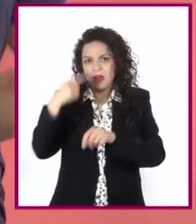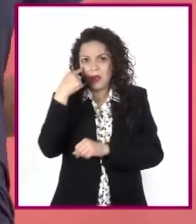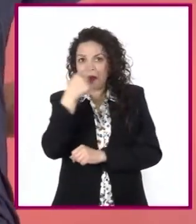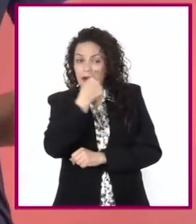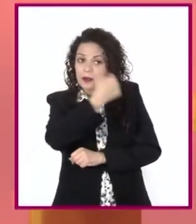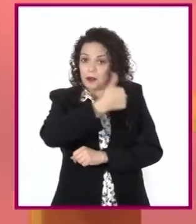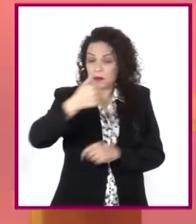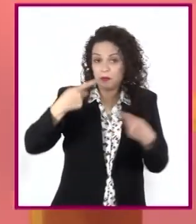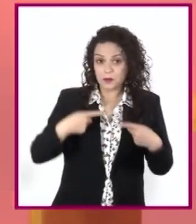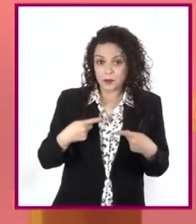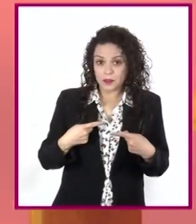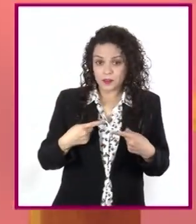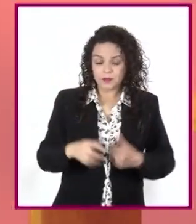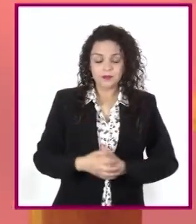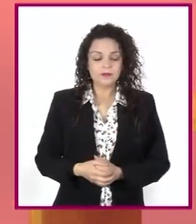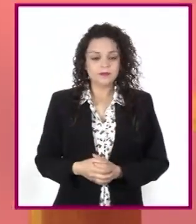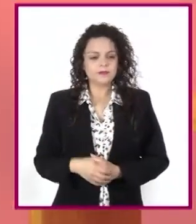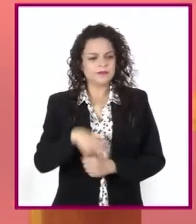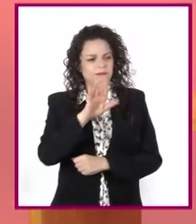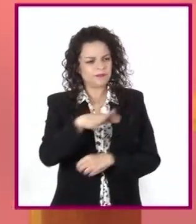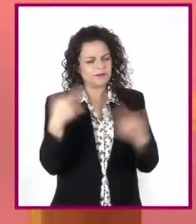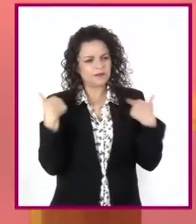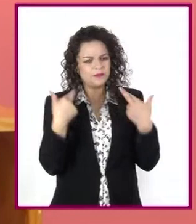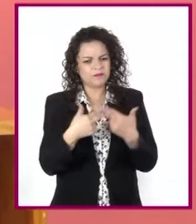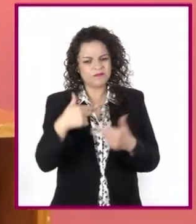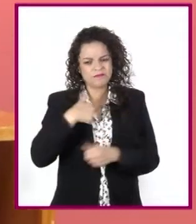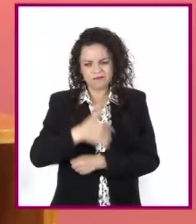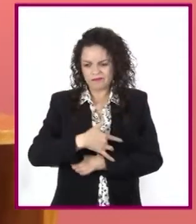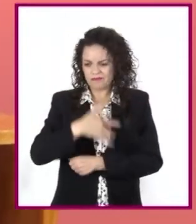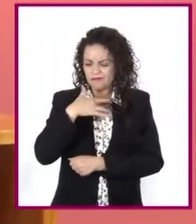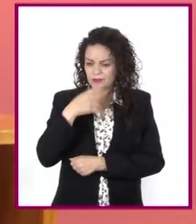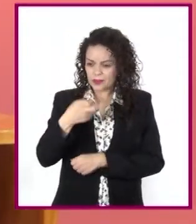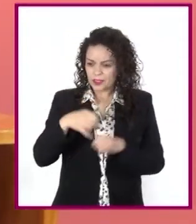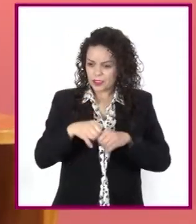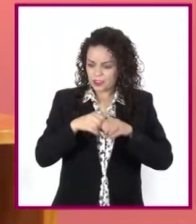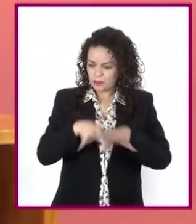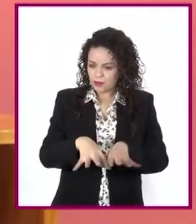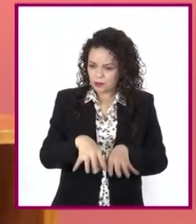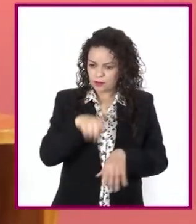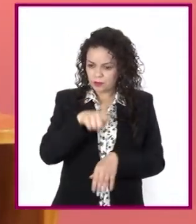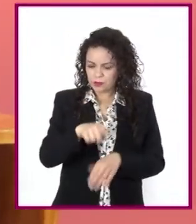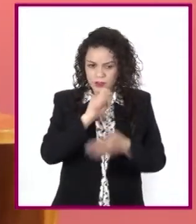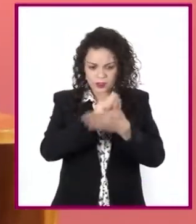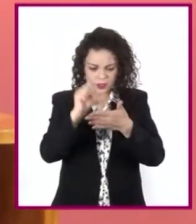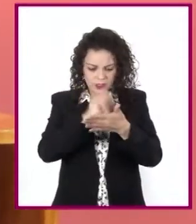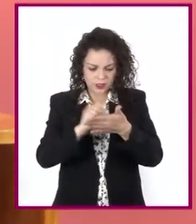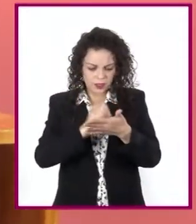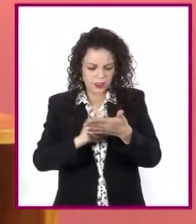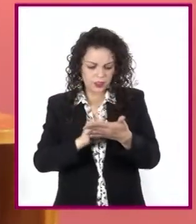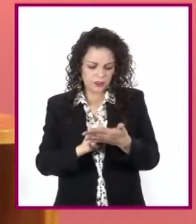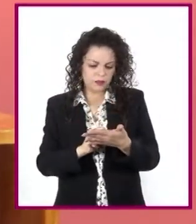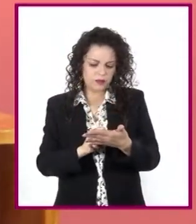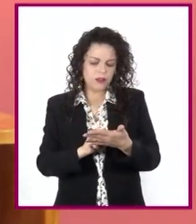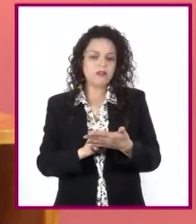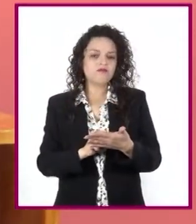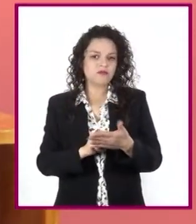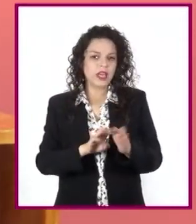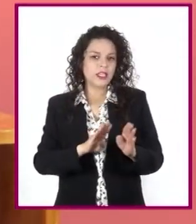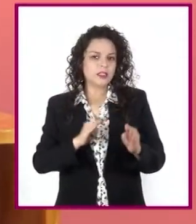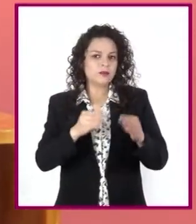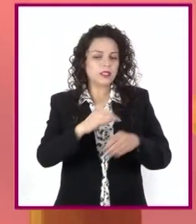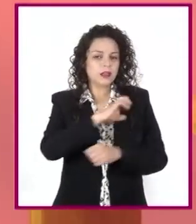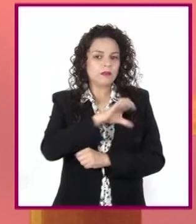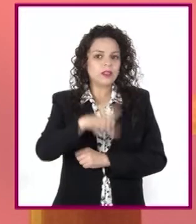Maestra, presiento que la información que presenta este artículo es específica y especializada en